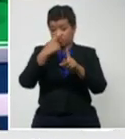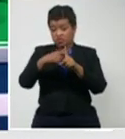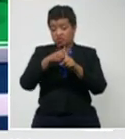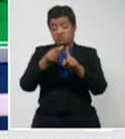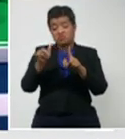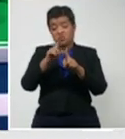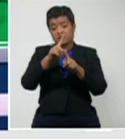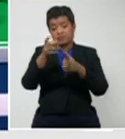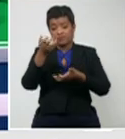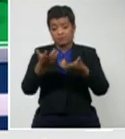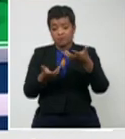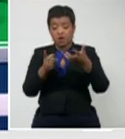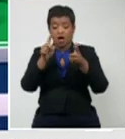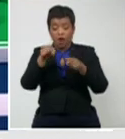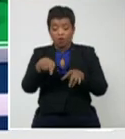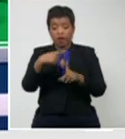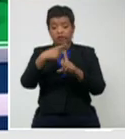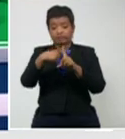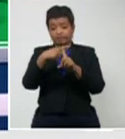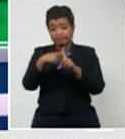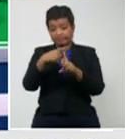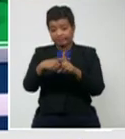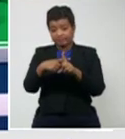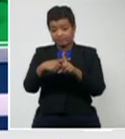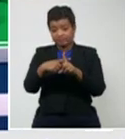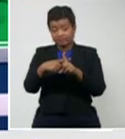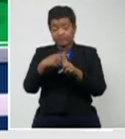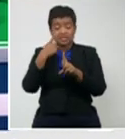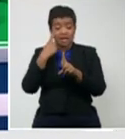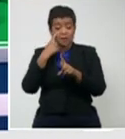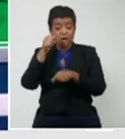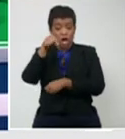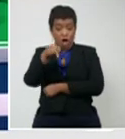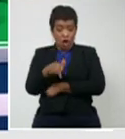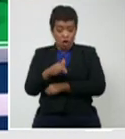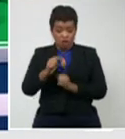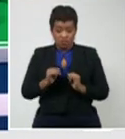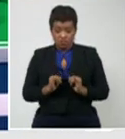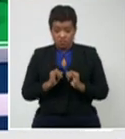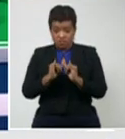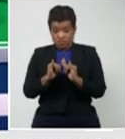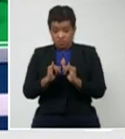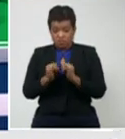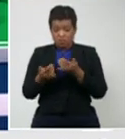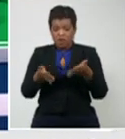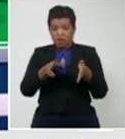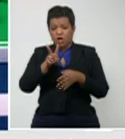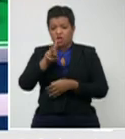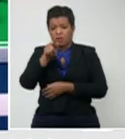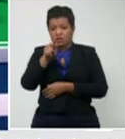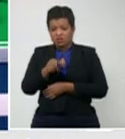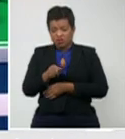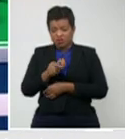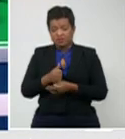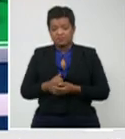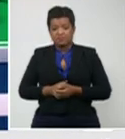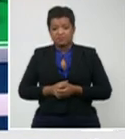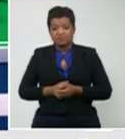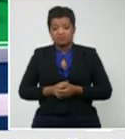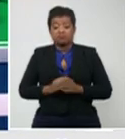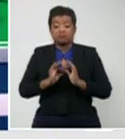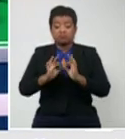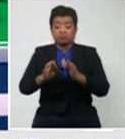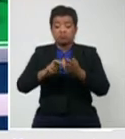Ahí se vieron que ya incluso hoy se reportan, creo que eran 2 casos de la provincia de